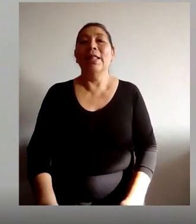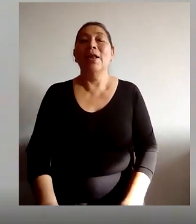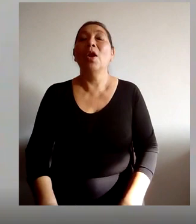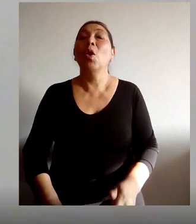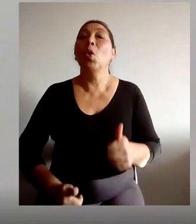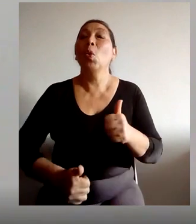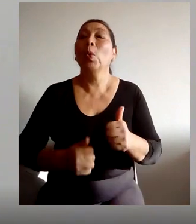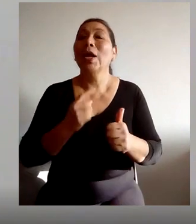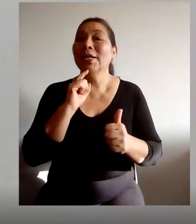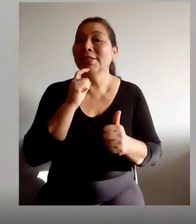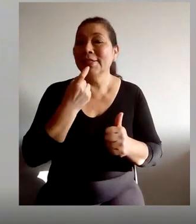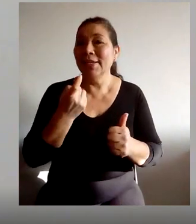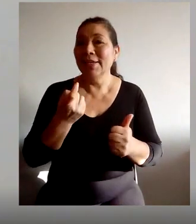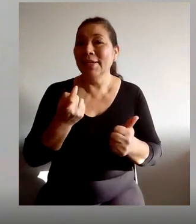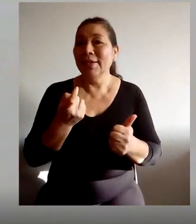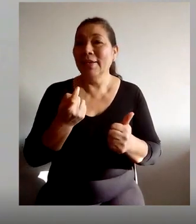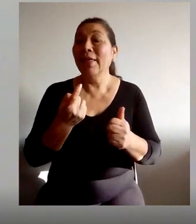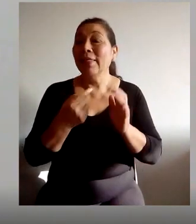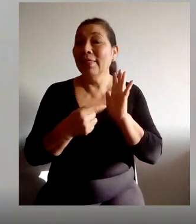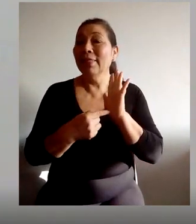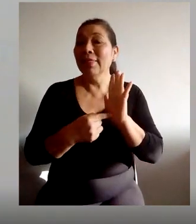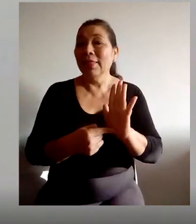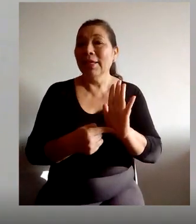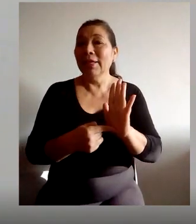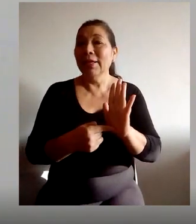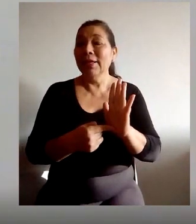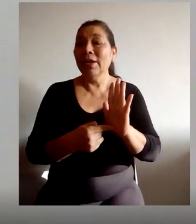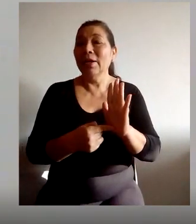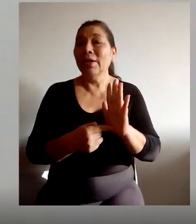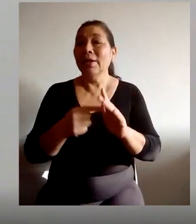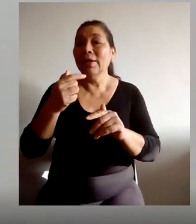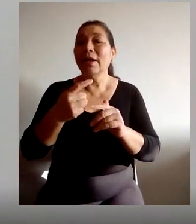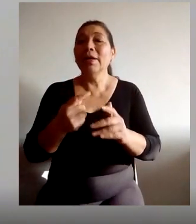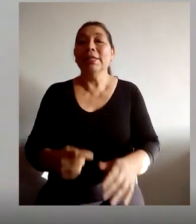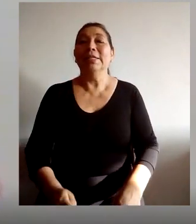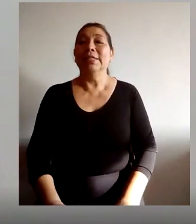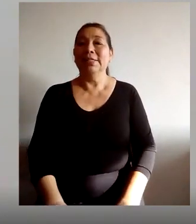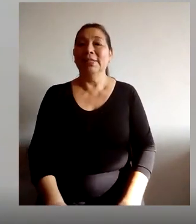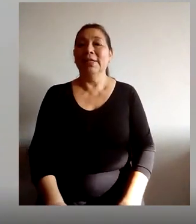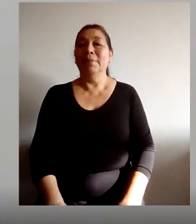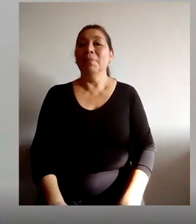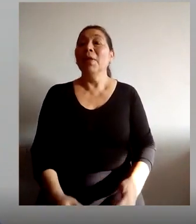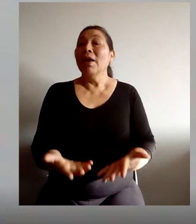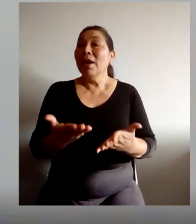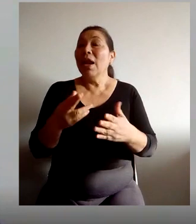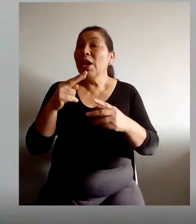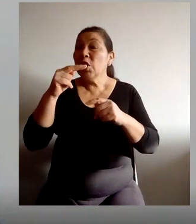neumoconiosis. Entonces, la neumoconiosis es un método que se